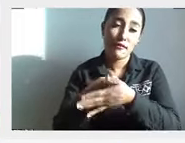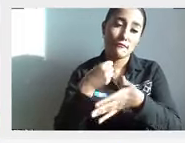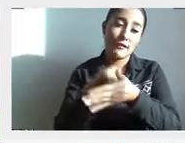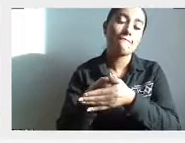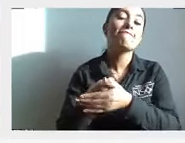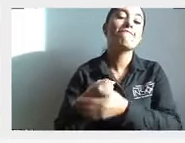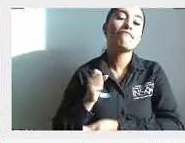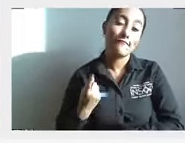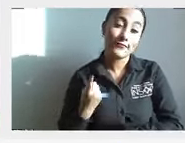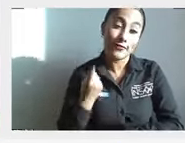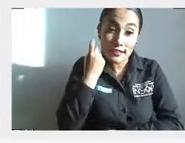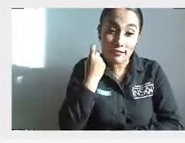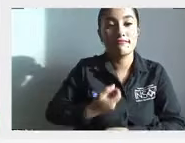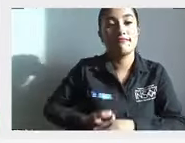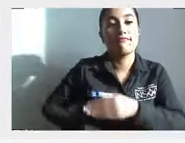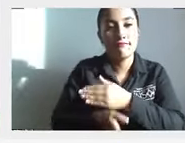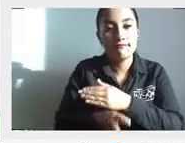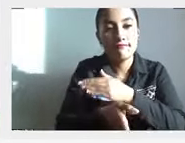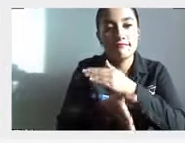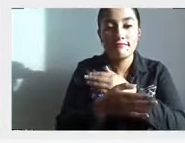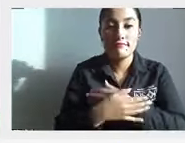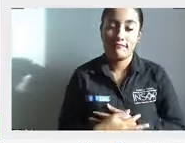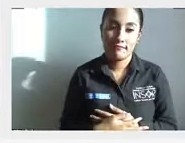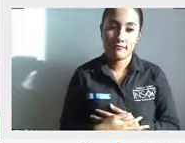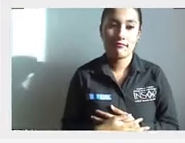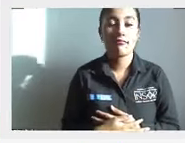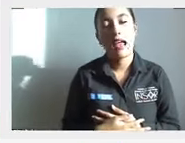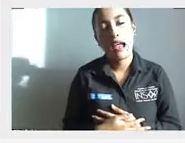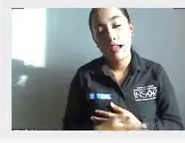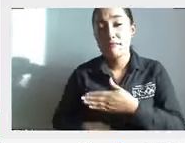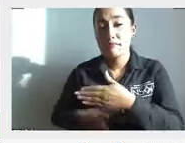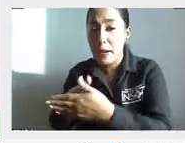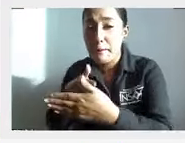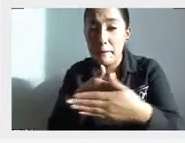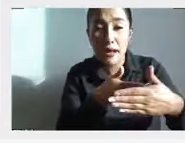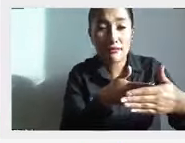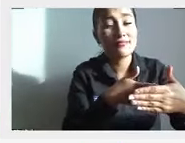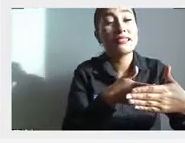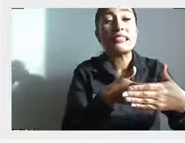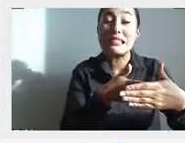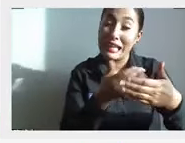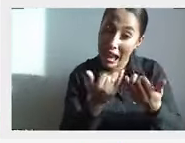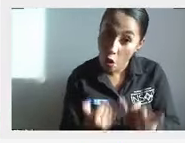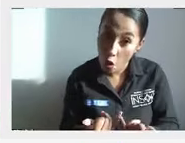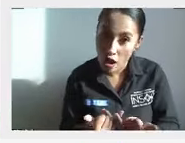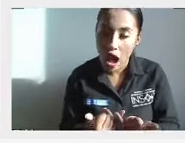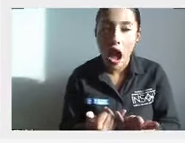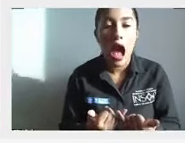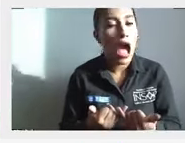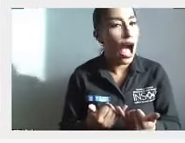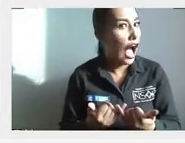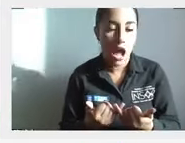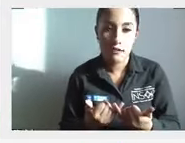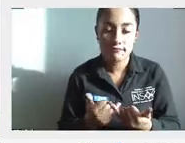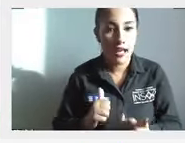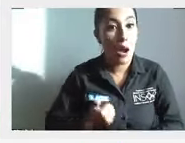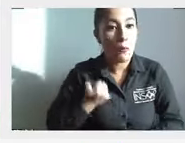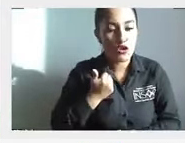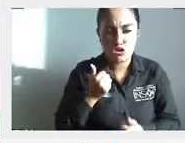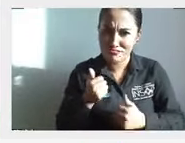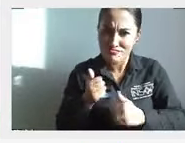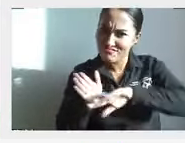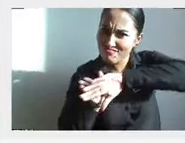toca continuar, y creo que ahí hay unas cuantas barreras que podemos hoy, en este momento, aprovechar para explorar